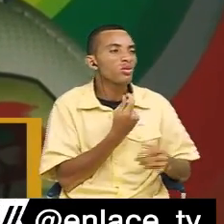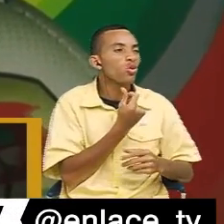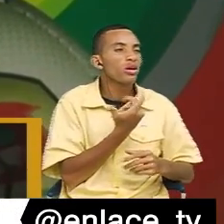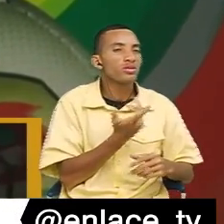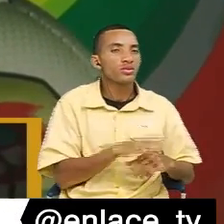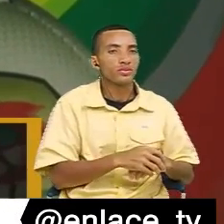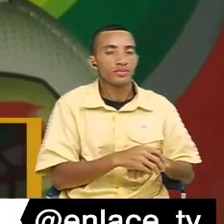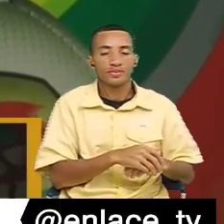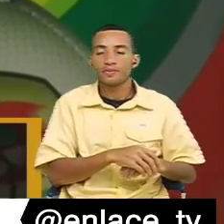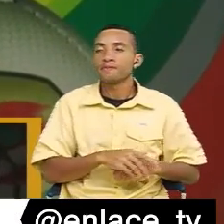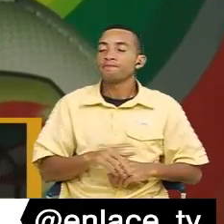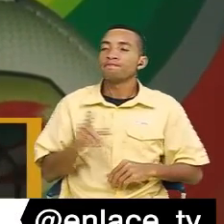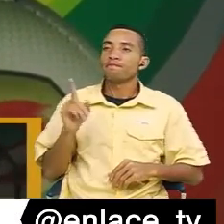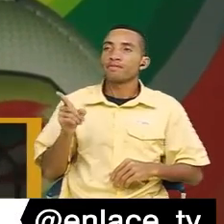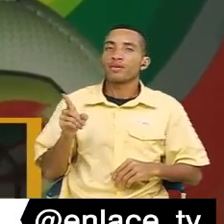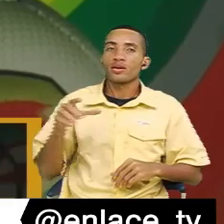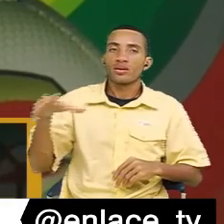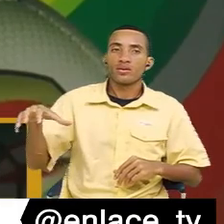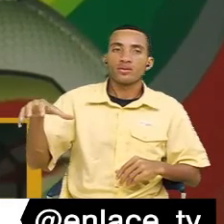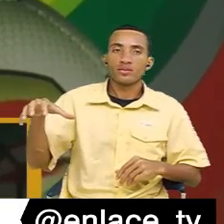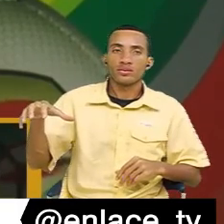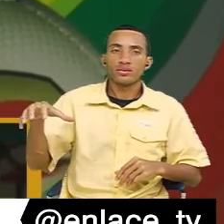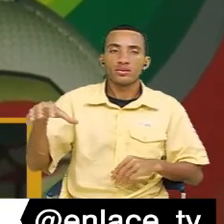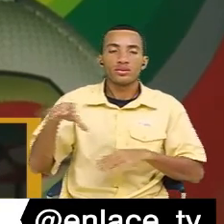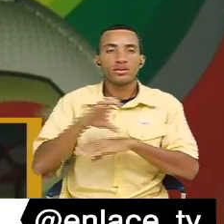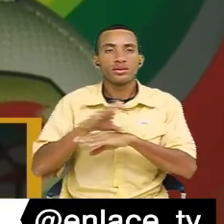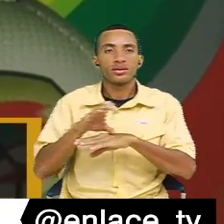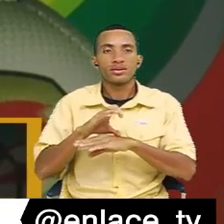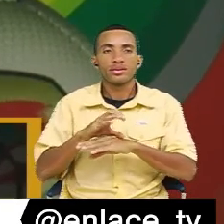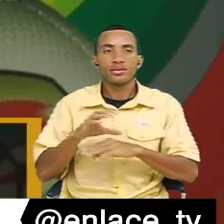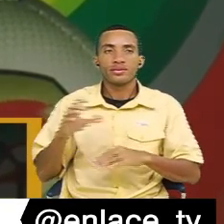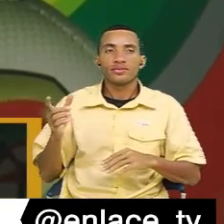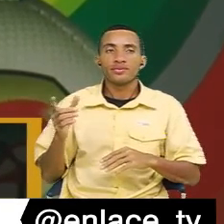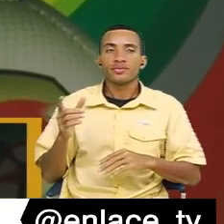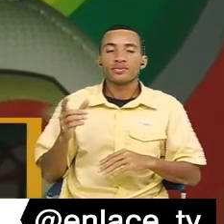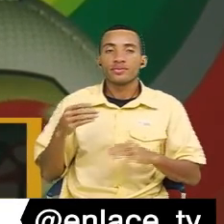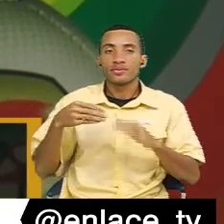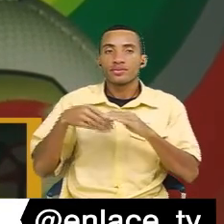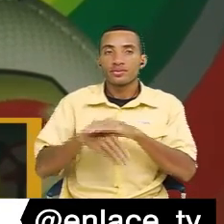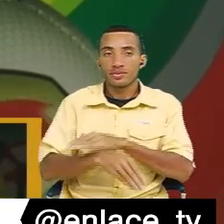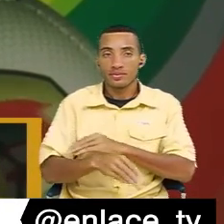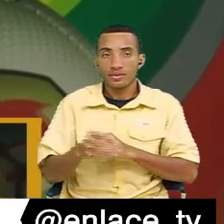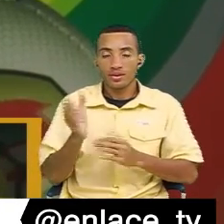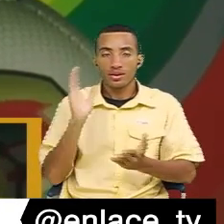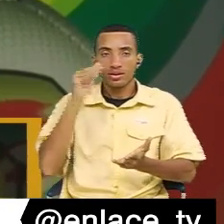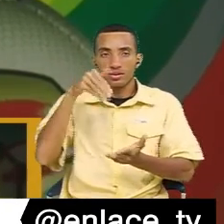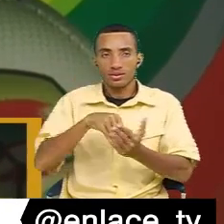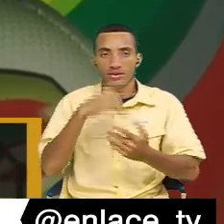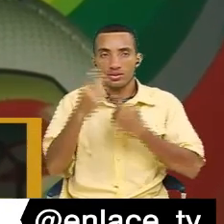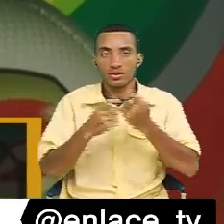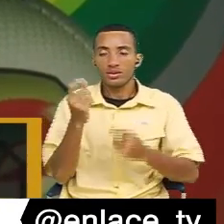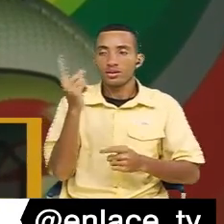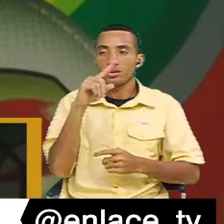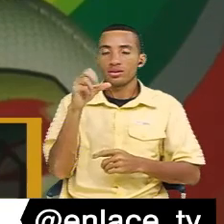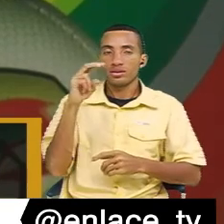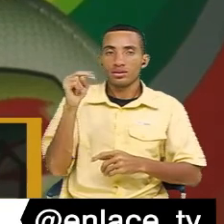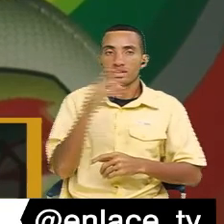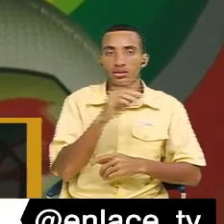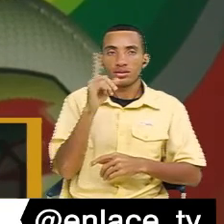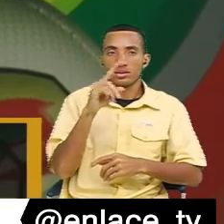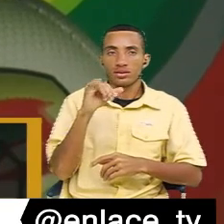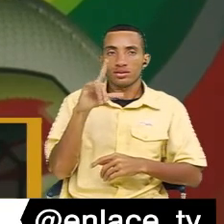Bueno, el punto autorizado en la ciudad está en el sótano del Centro Comercial San Silvestre. Tenemos un contenedor